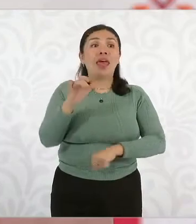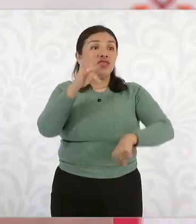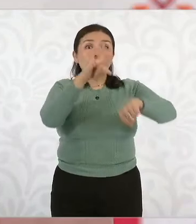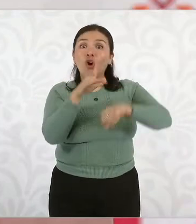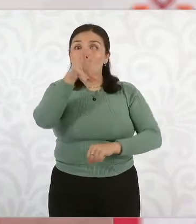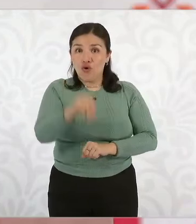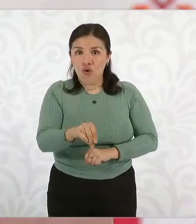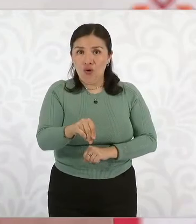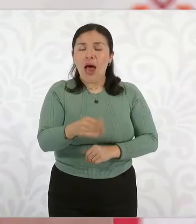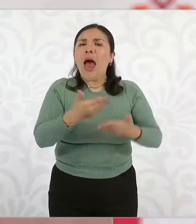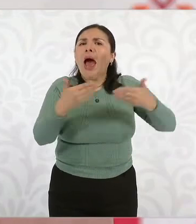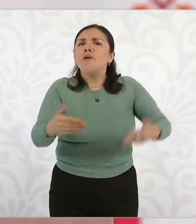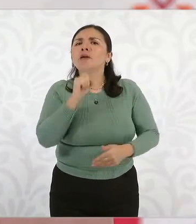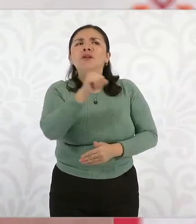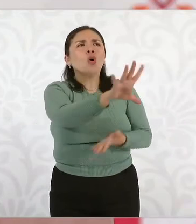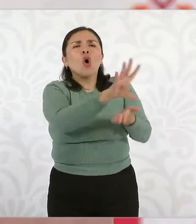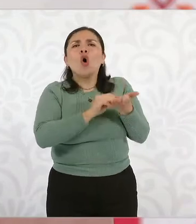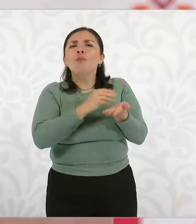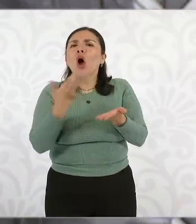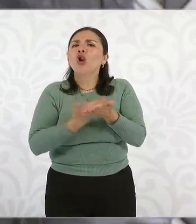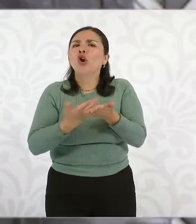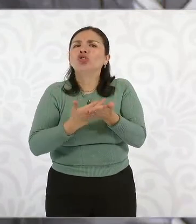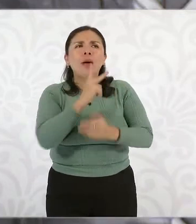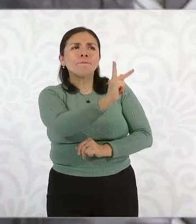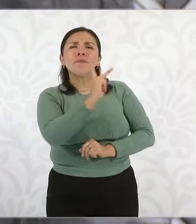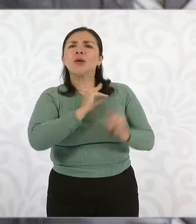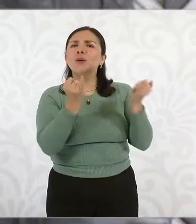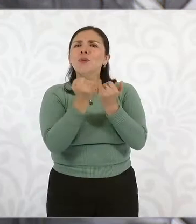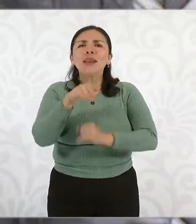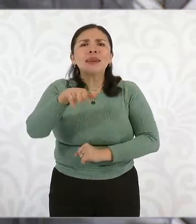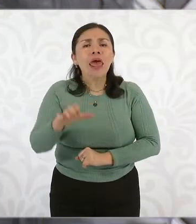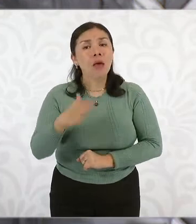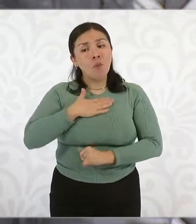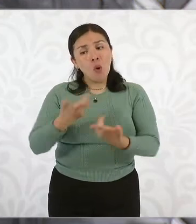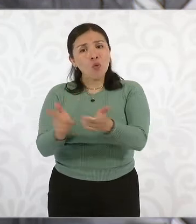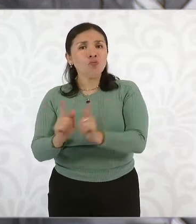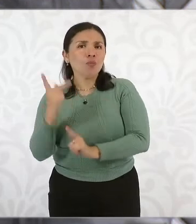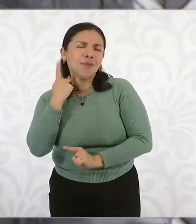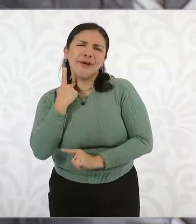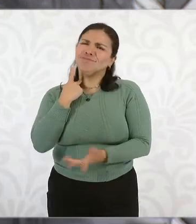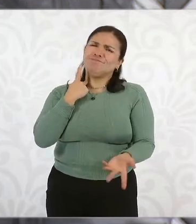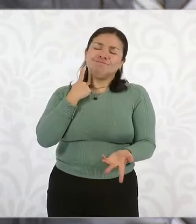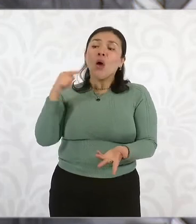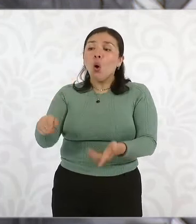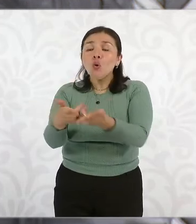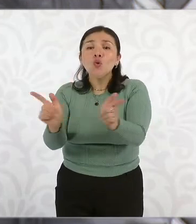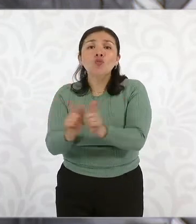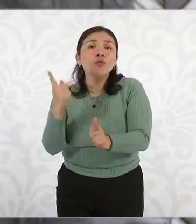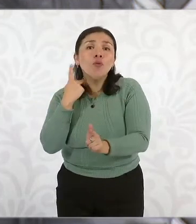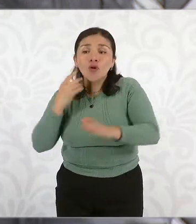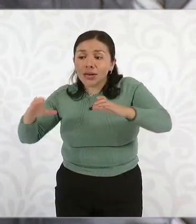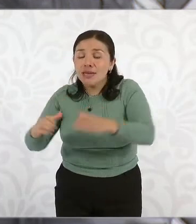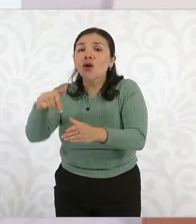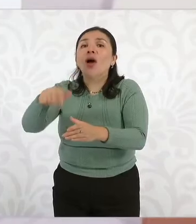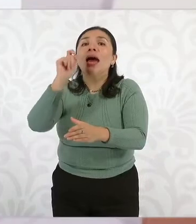ahora utilizan el color del INE para ser un partido. Un partido, pues es un partido, es una parte